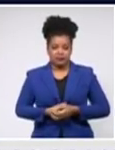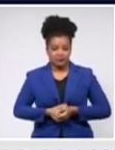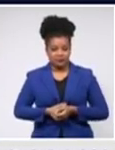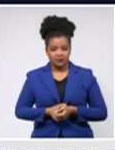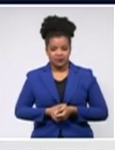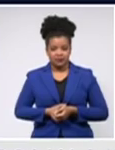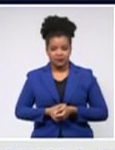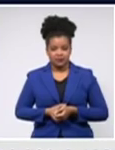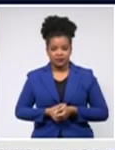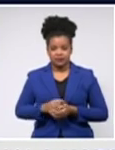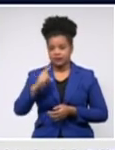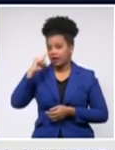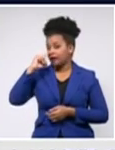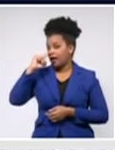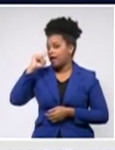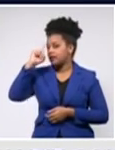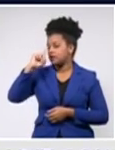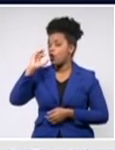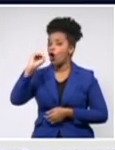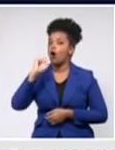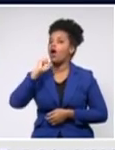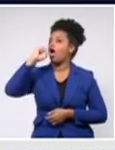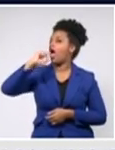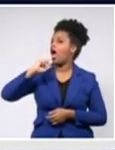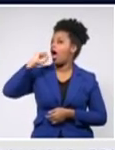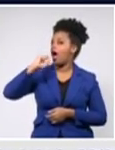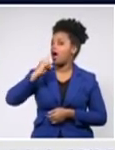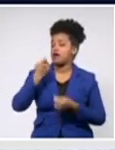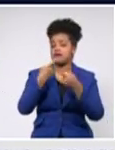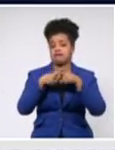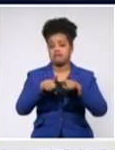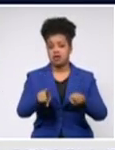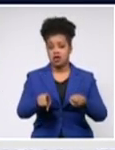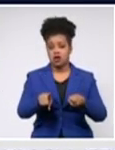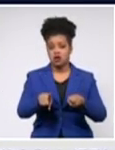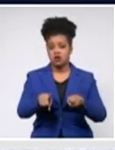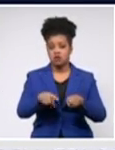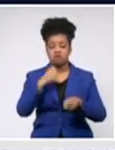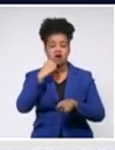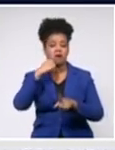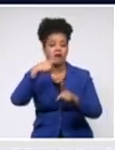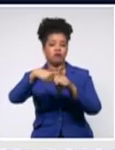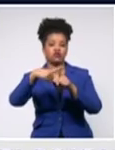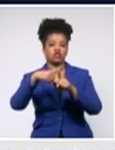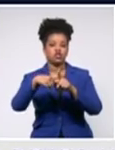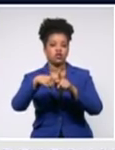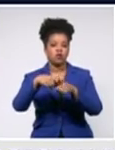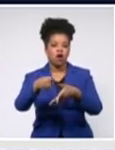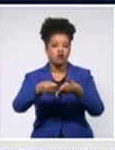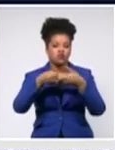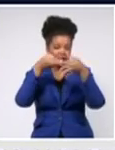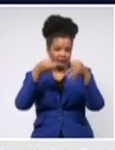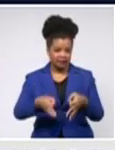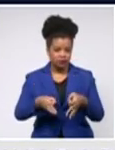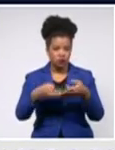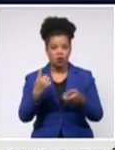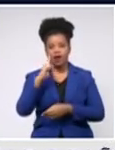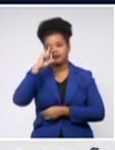nasofaríngeo, en la nariz, en la garganta, aunque la que más positividad es la que se toma, la